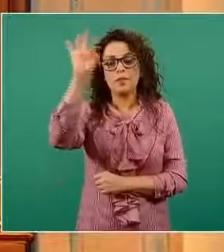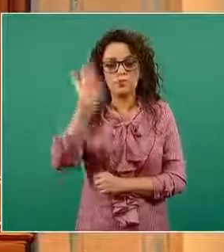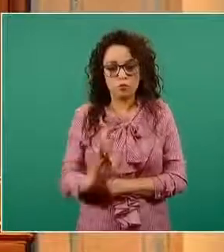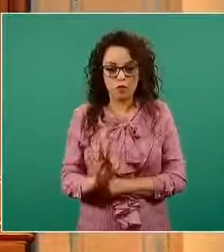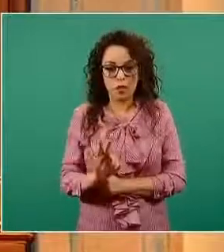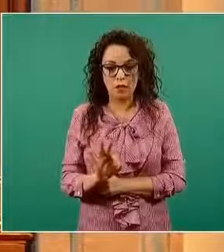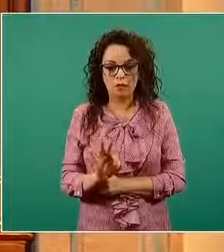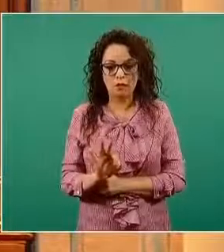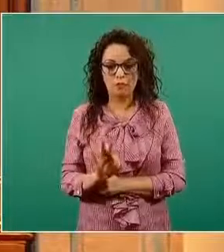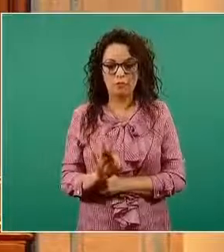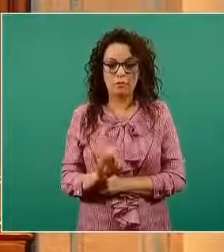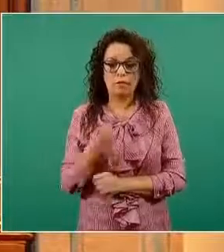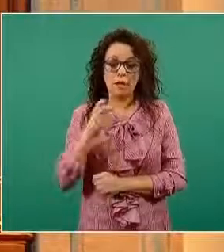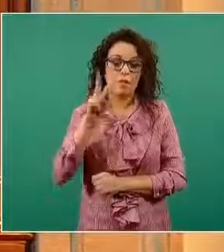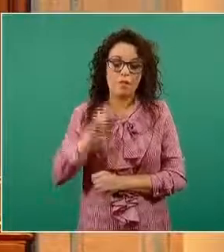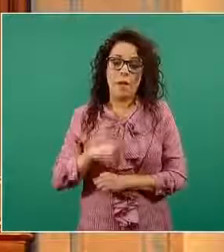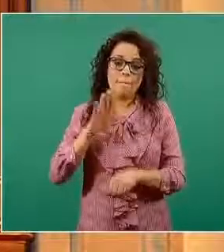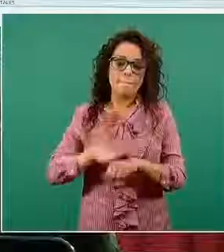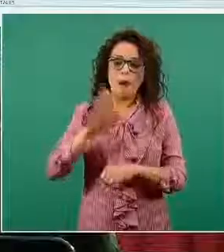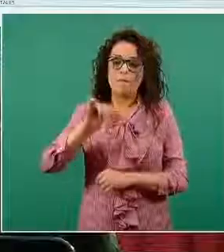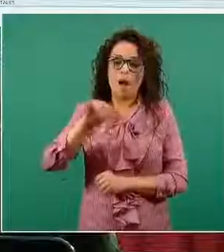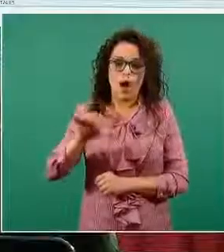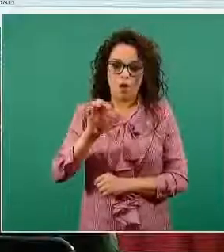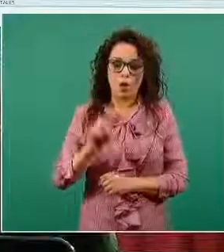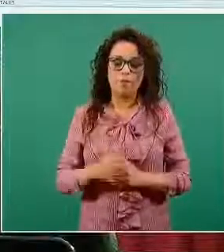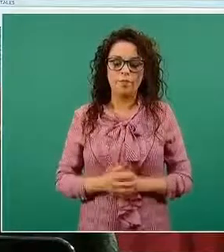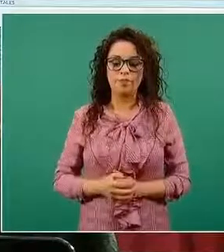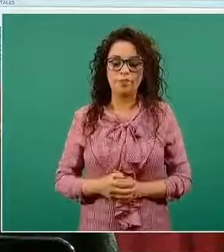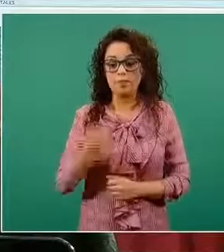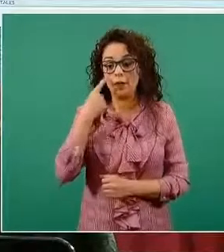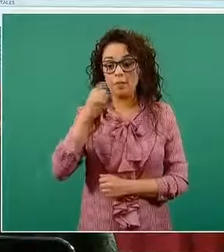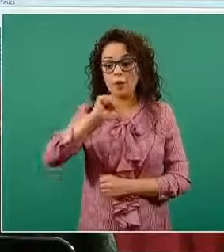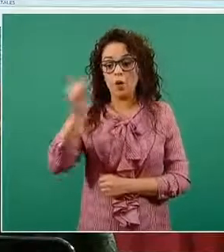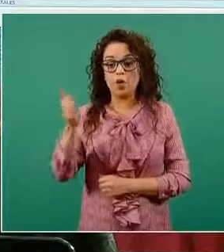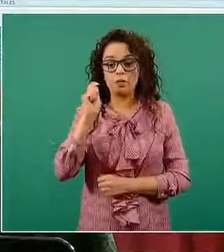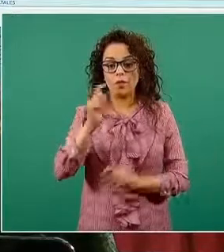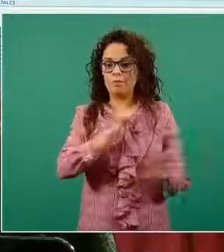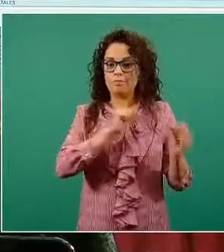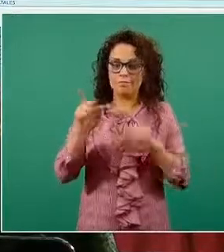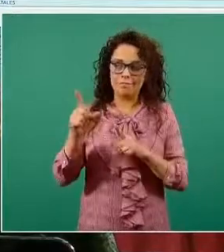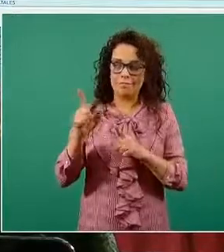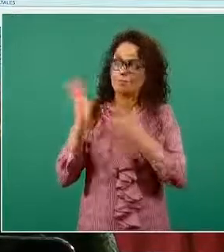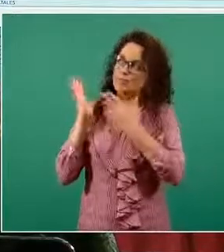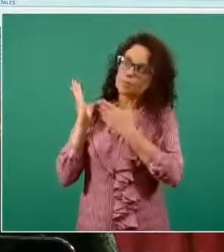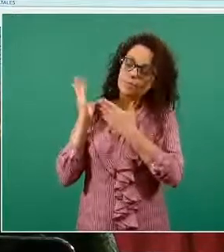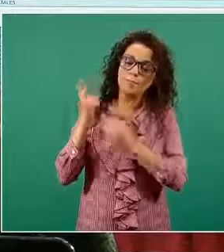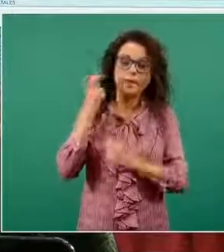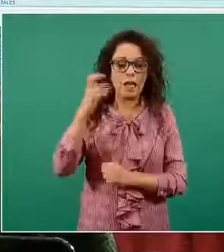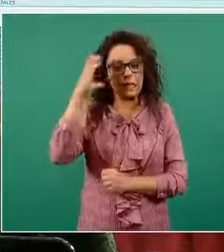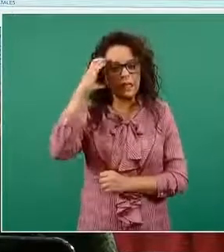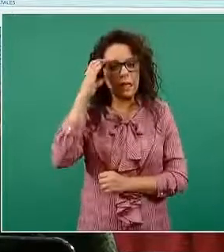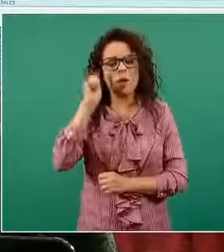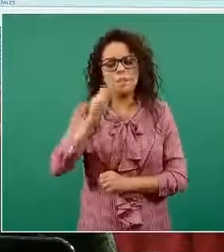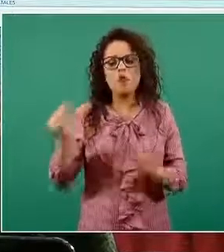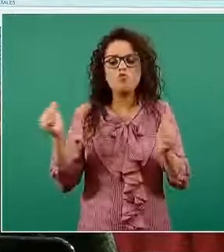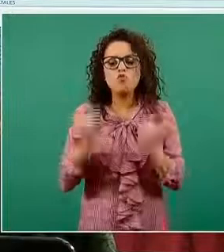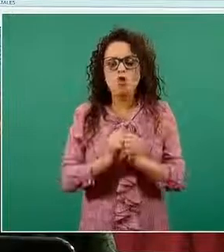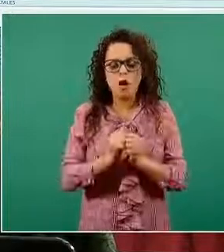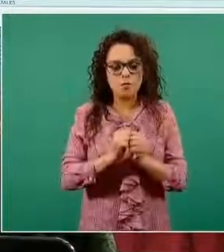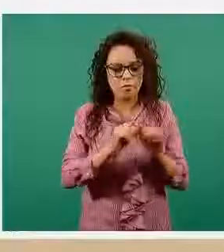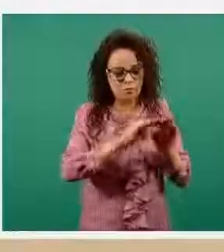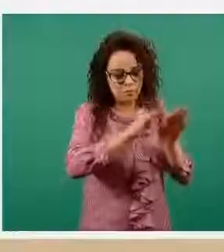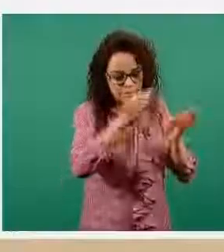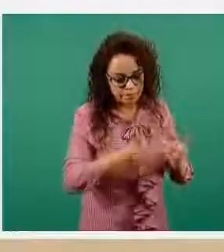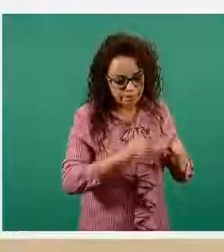todavía mucho más bajos. Si vemos la siguiente diapositiva, actualizamos las camas con ventilador, aquí tenemos una